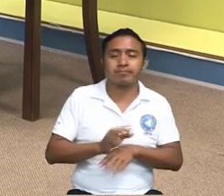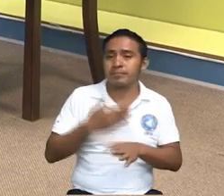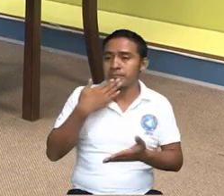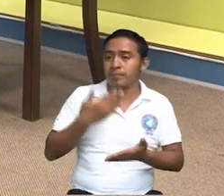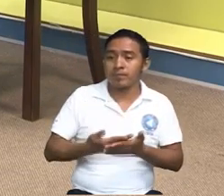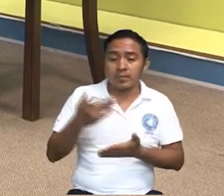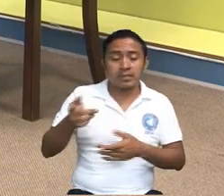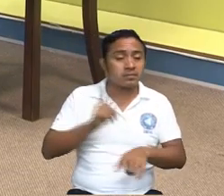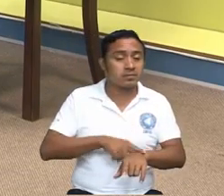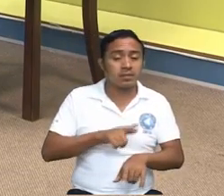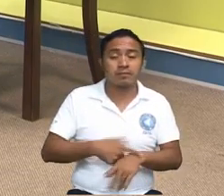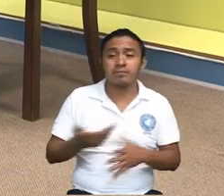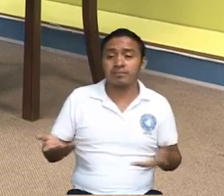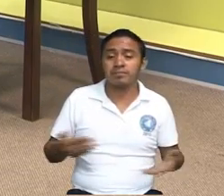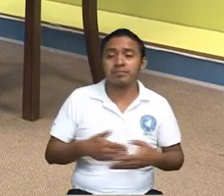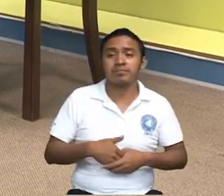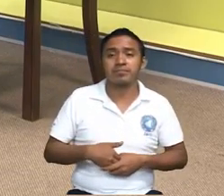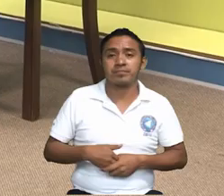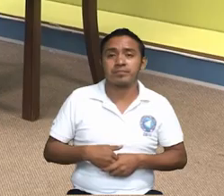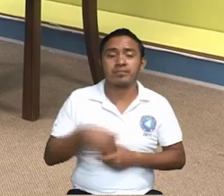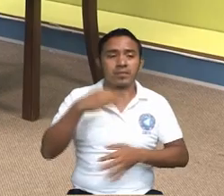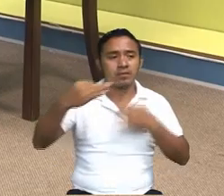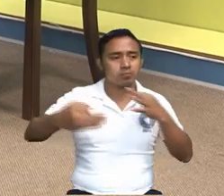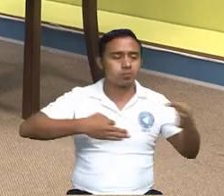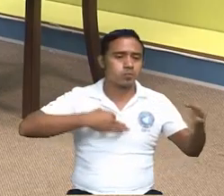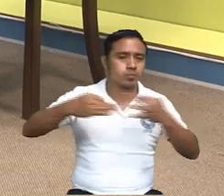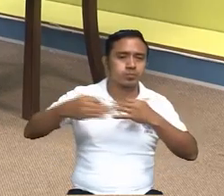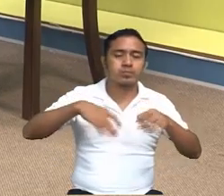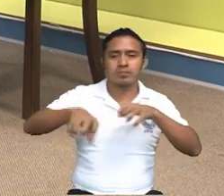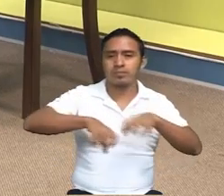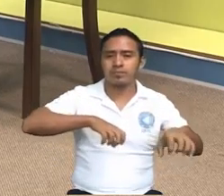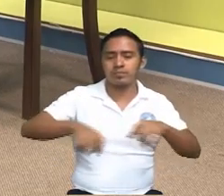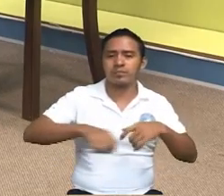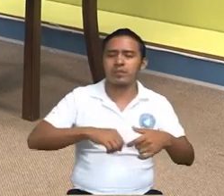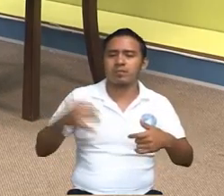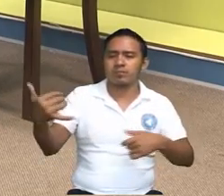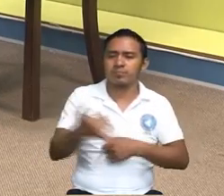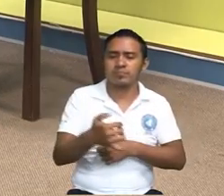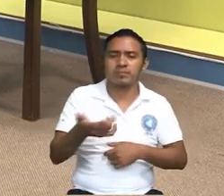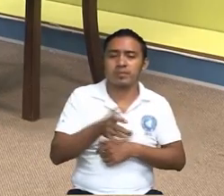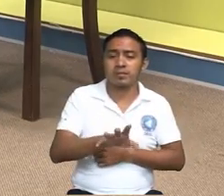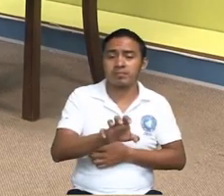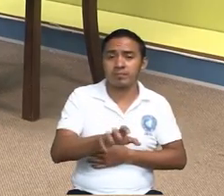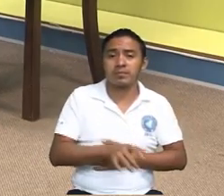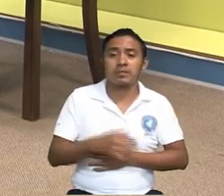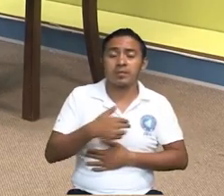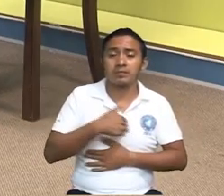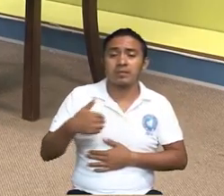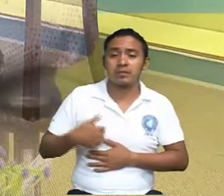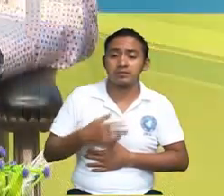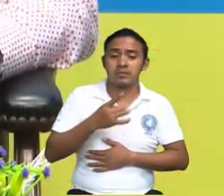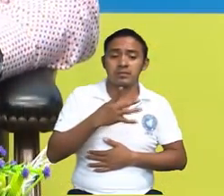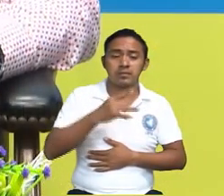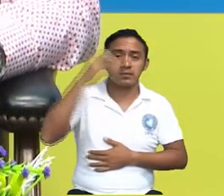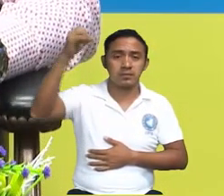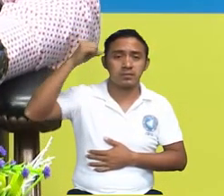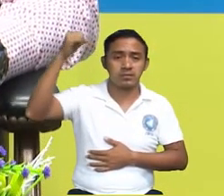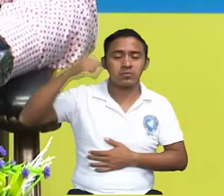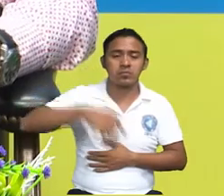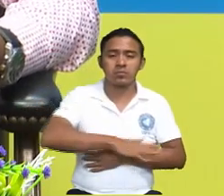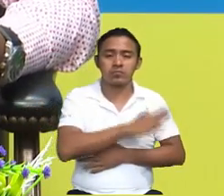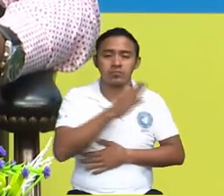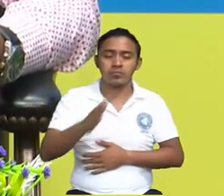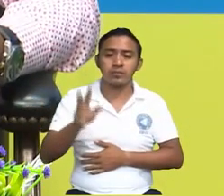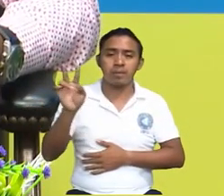por su valioso tiempo y habernos explicado sobre esta jornada de vacunación que está desarrollando desde el 15 de julio hasta